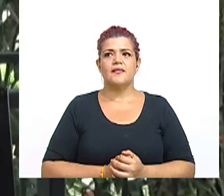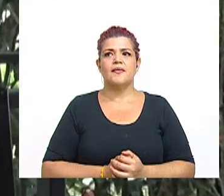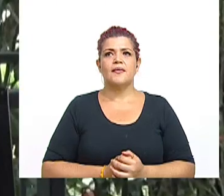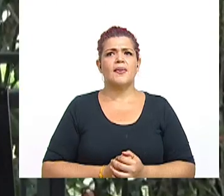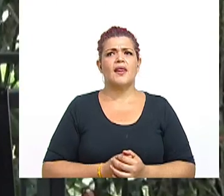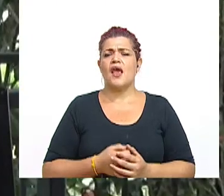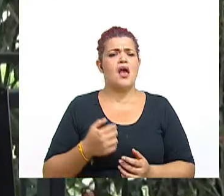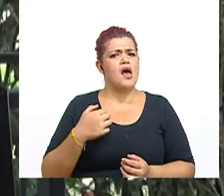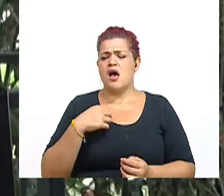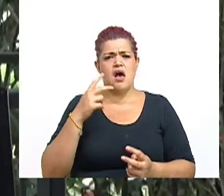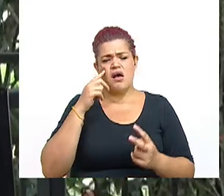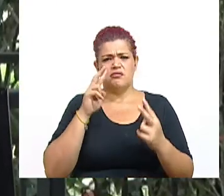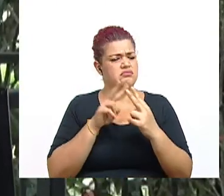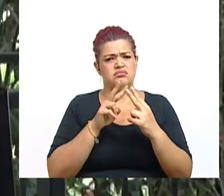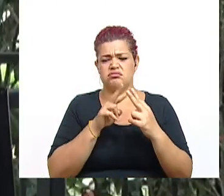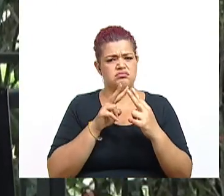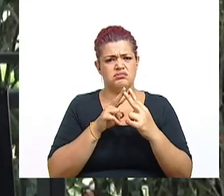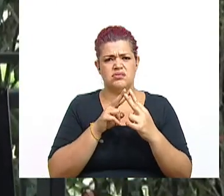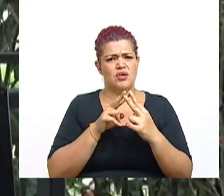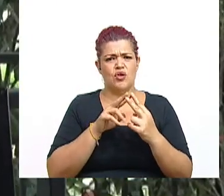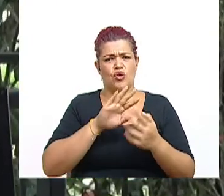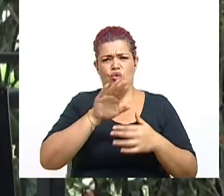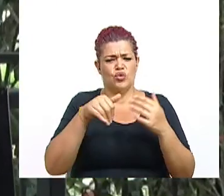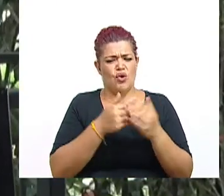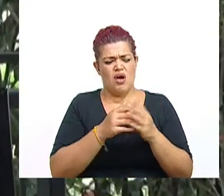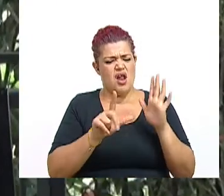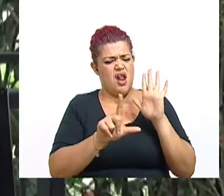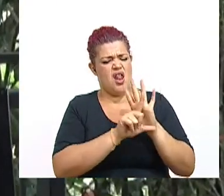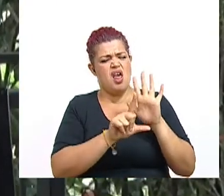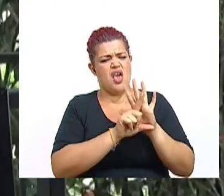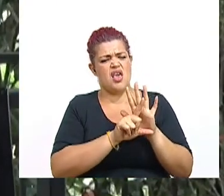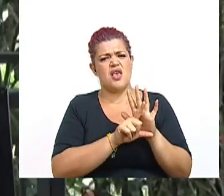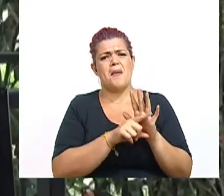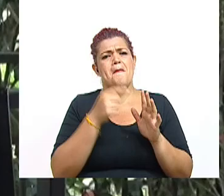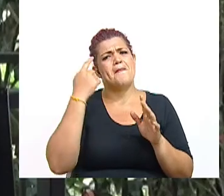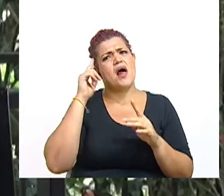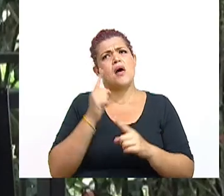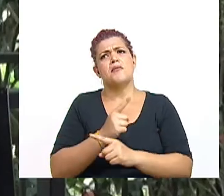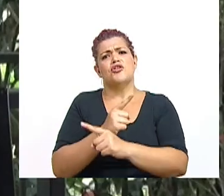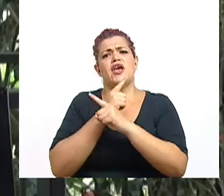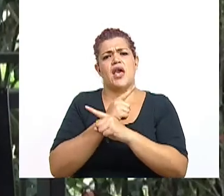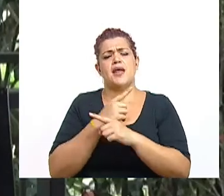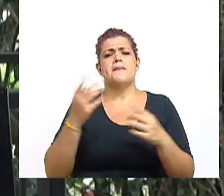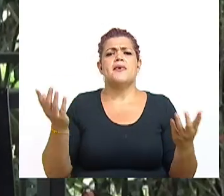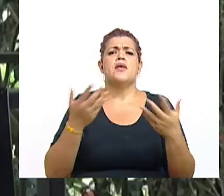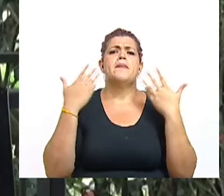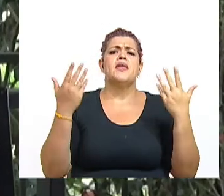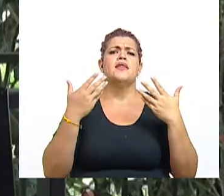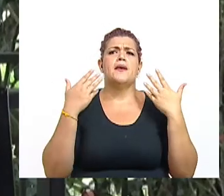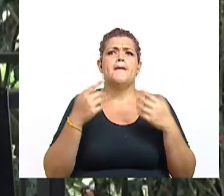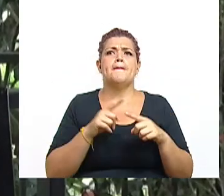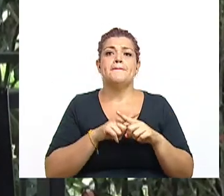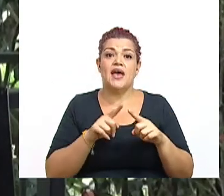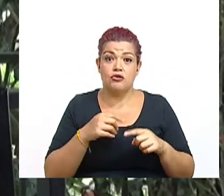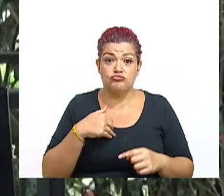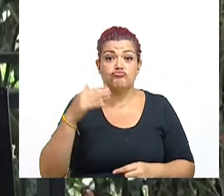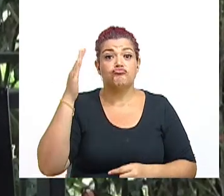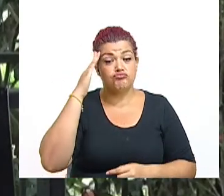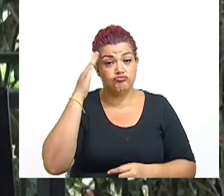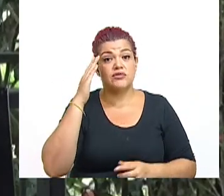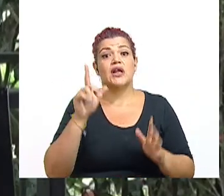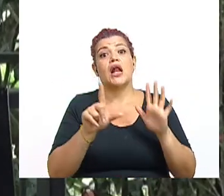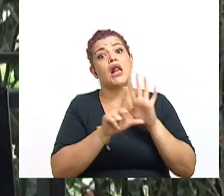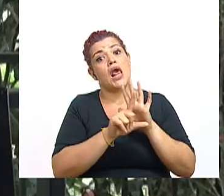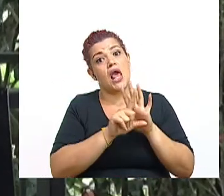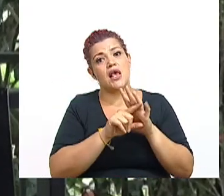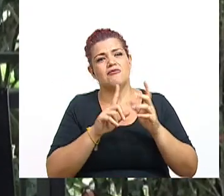No conozco en lo personal todas las leyes que existen para proteger el medio ambiente, pero sé que existen algunas, como la